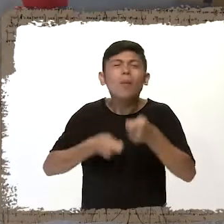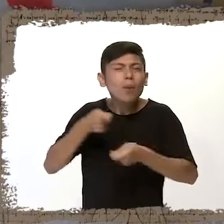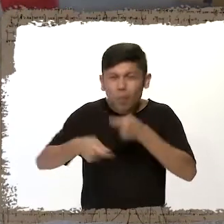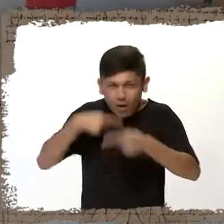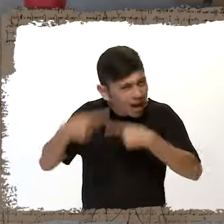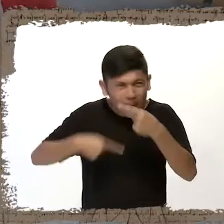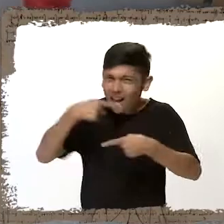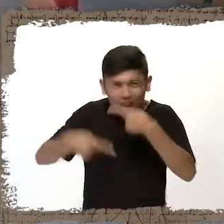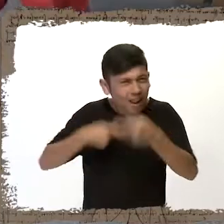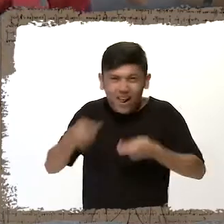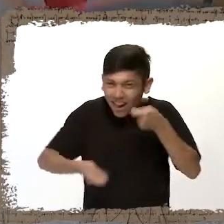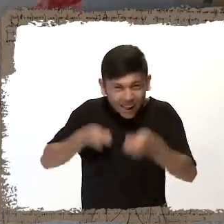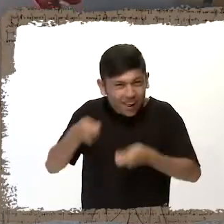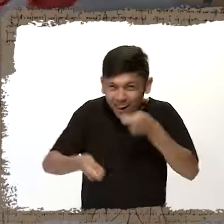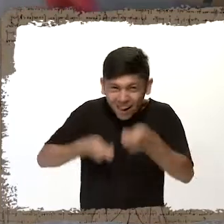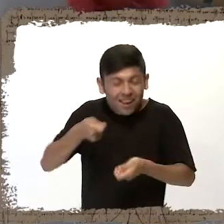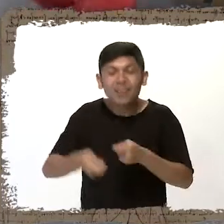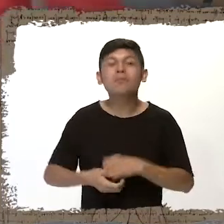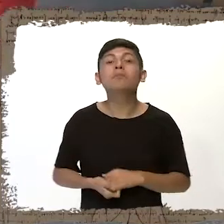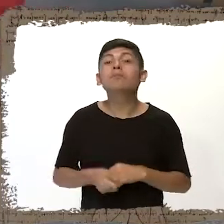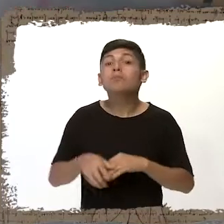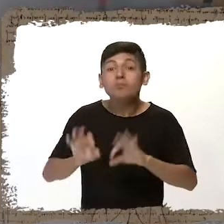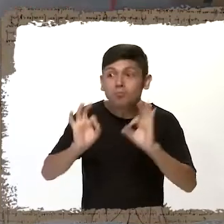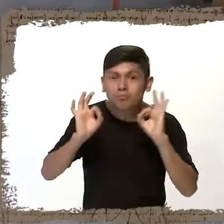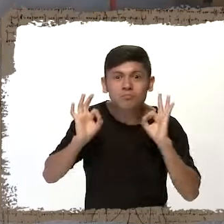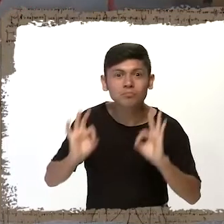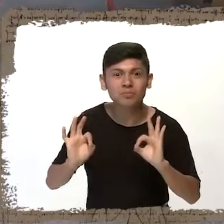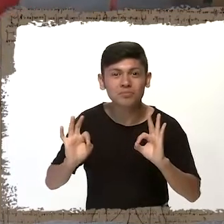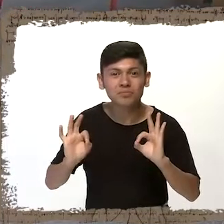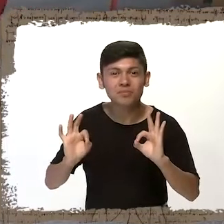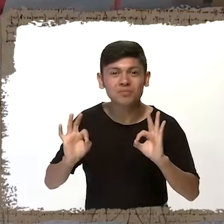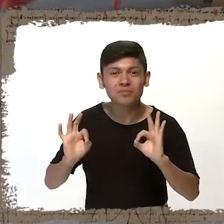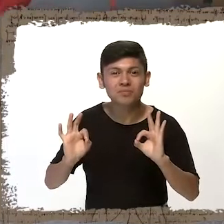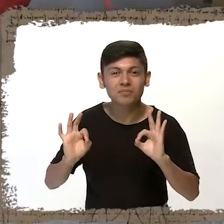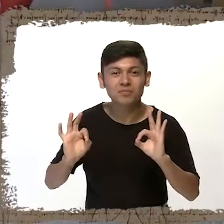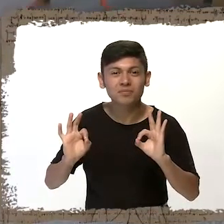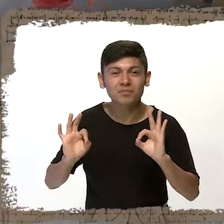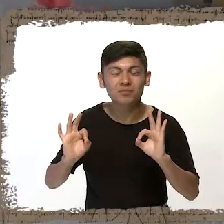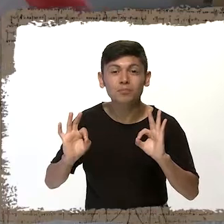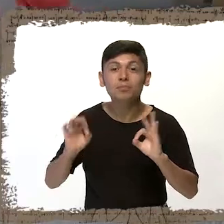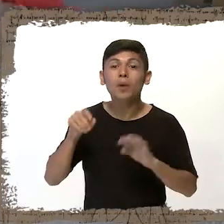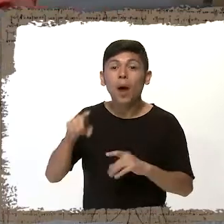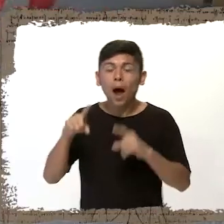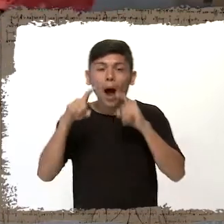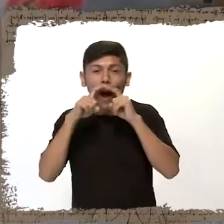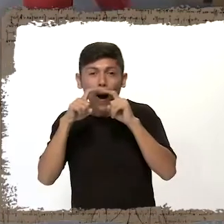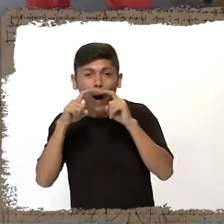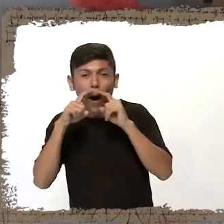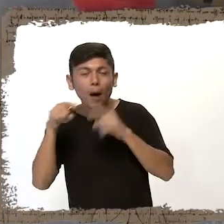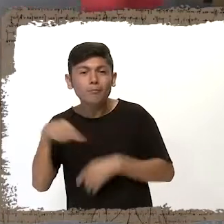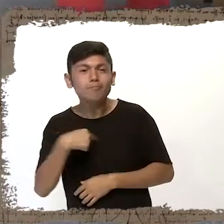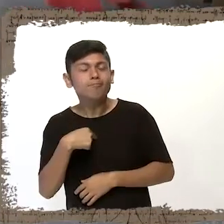y bailaron. Y bailaron y bailaron y bailaron y bailaron hasta que terminó. Y